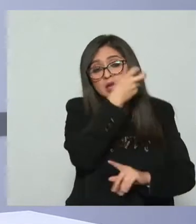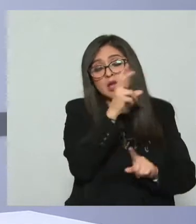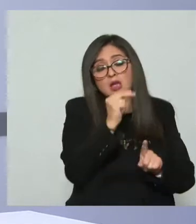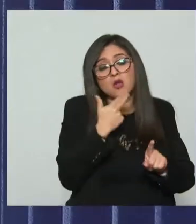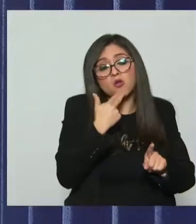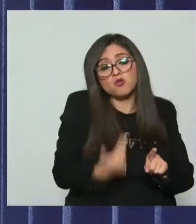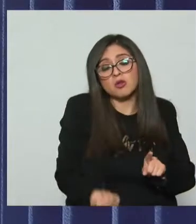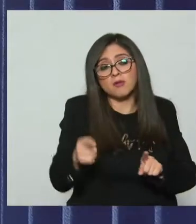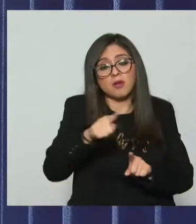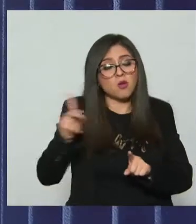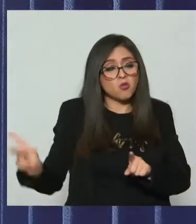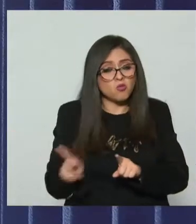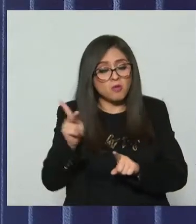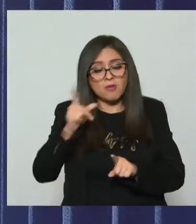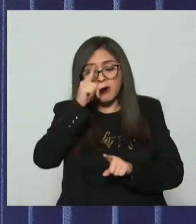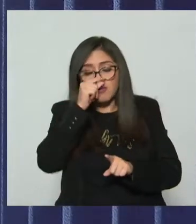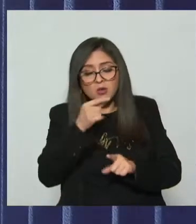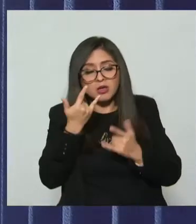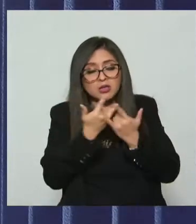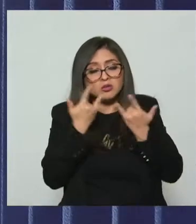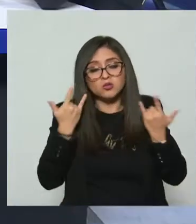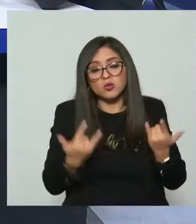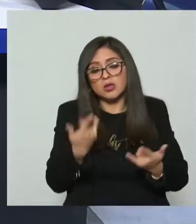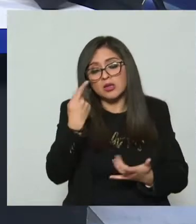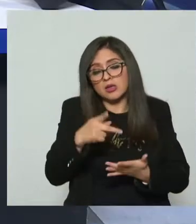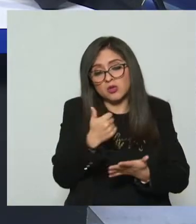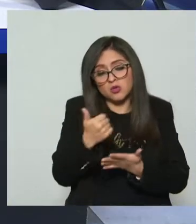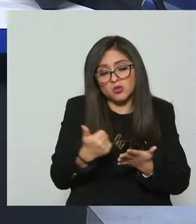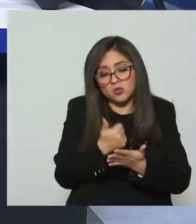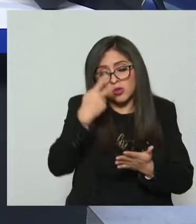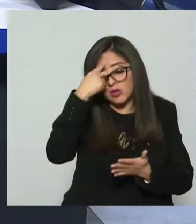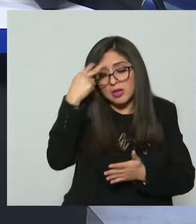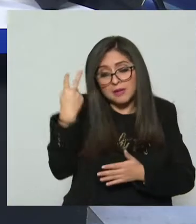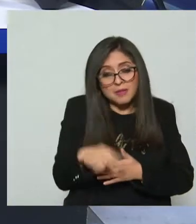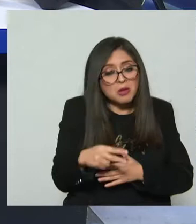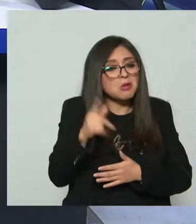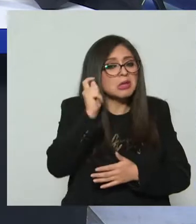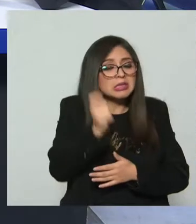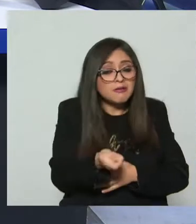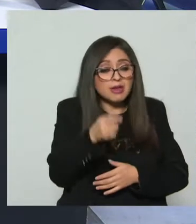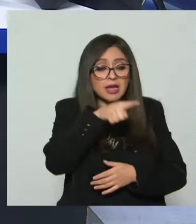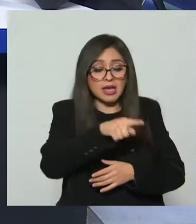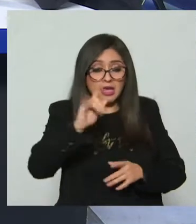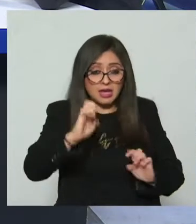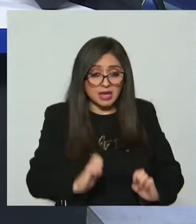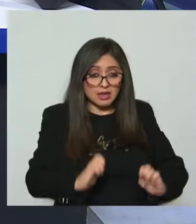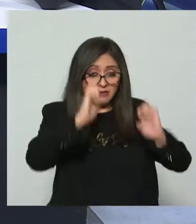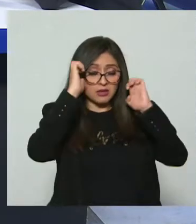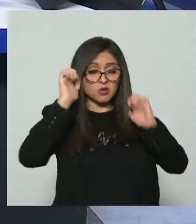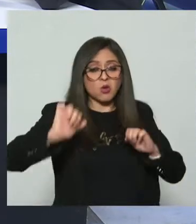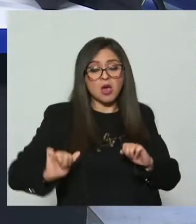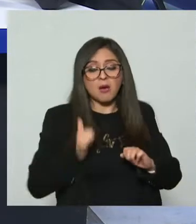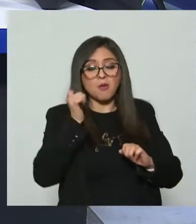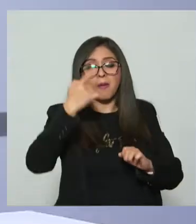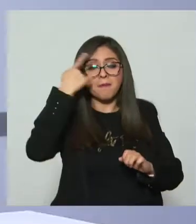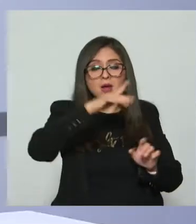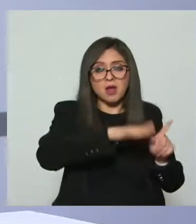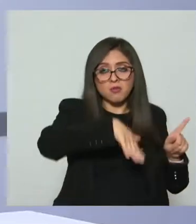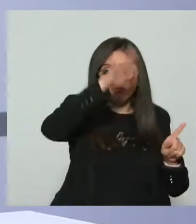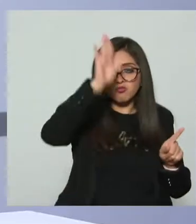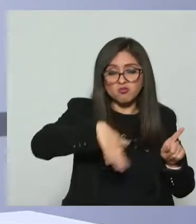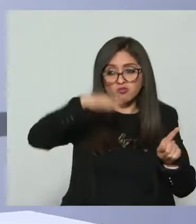tradiciones histórica de la ciudad. Entonces, es evitar estas situaciones